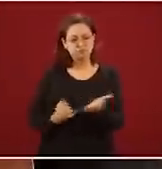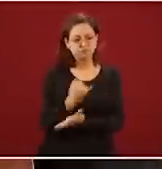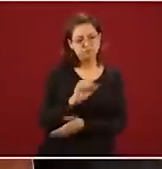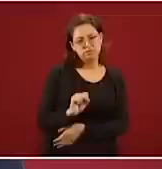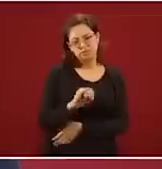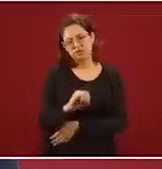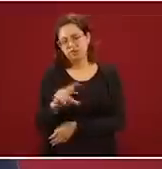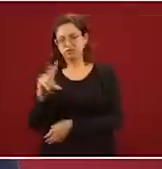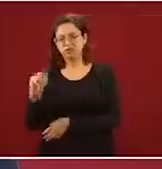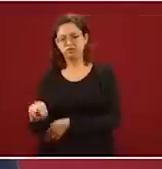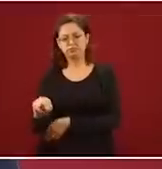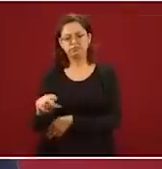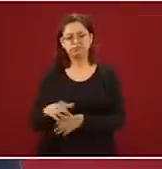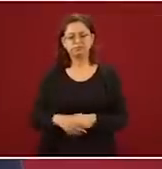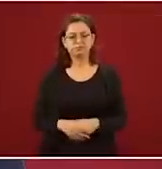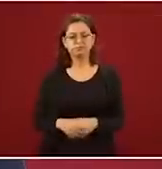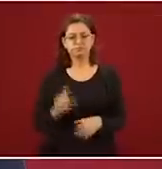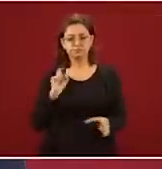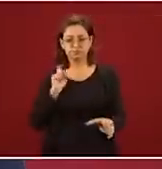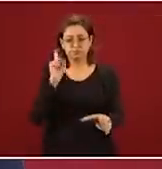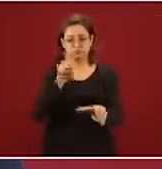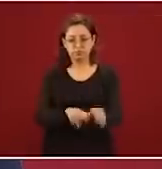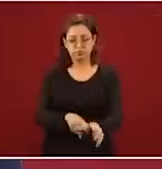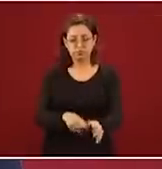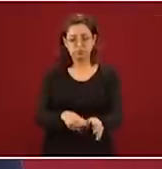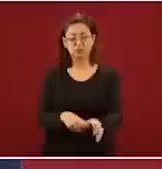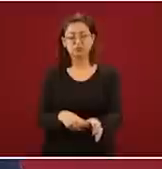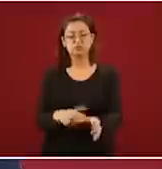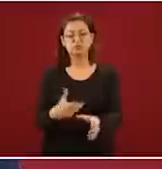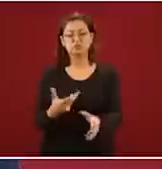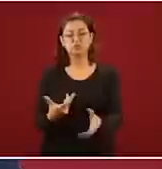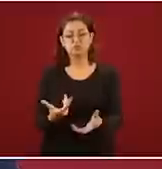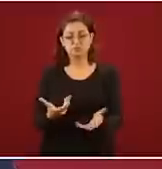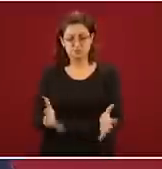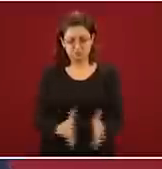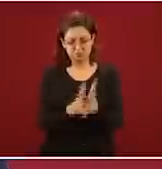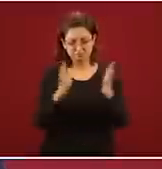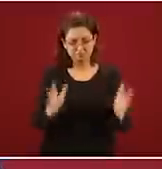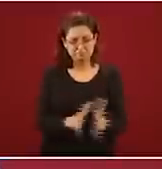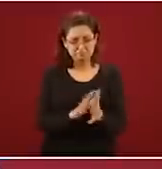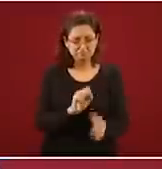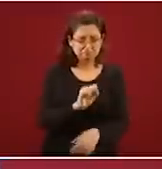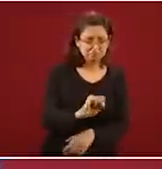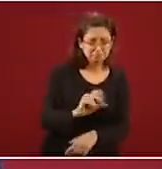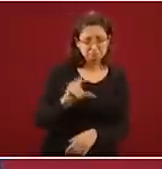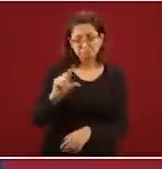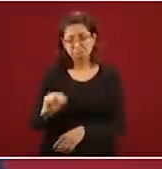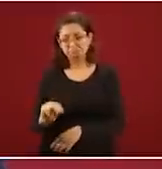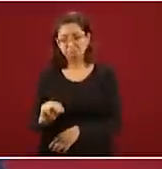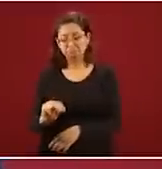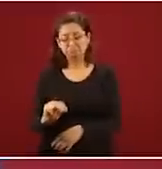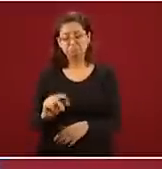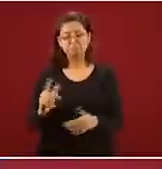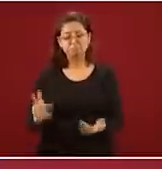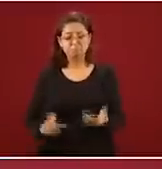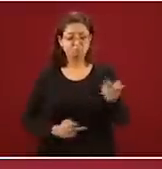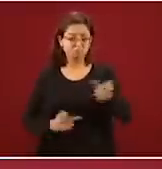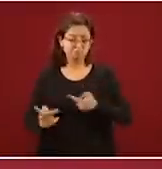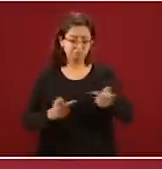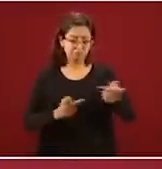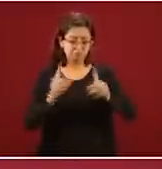si se adhieren, si van a participar o no en el plan.